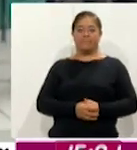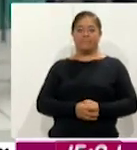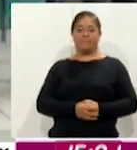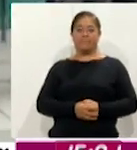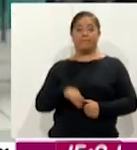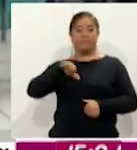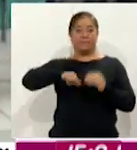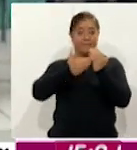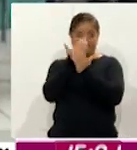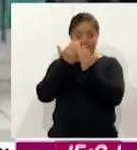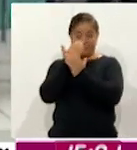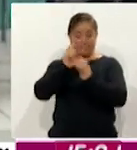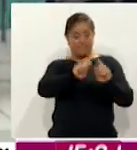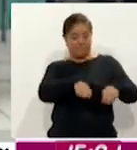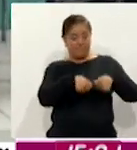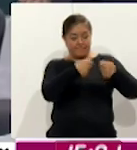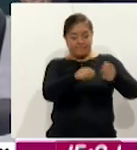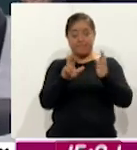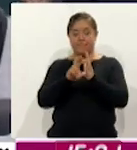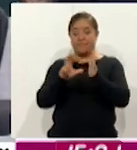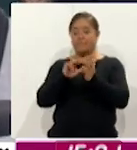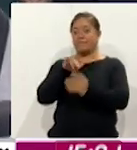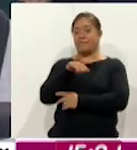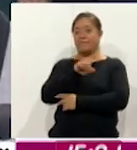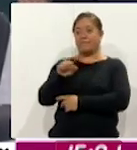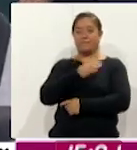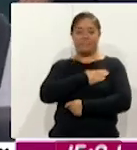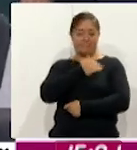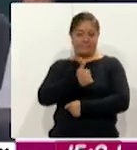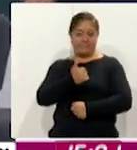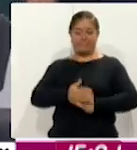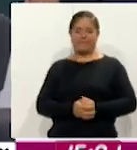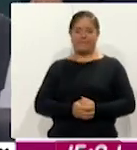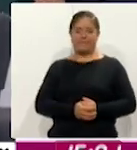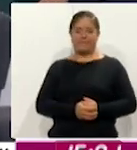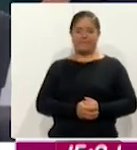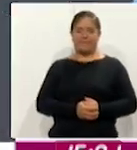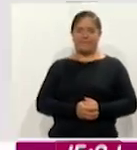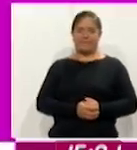Esta mañana entregan credenciales del IMSS Bienestar.